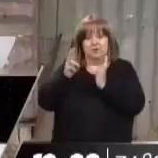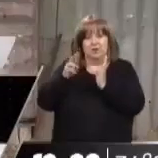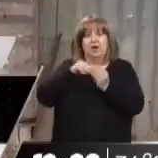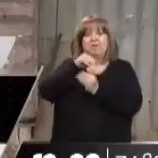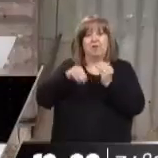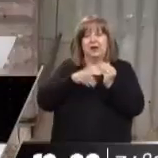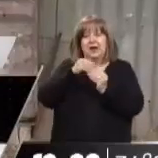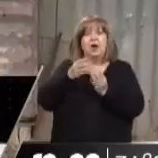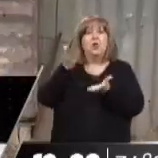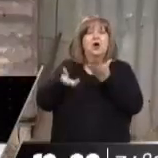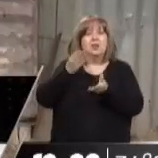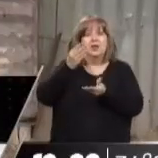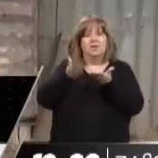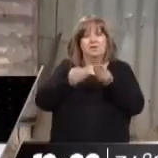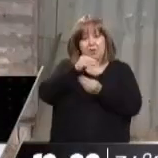Familia.